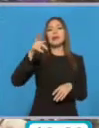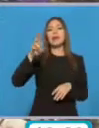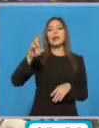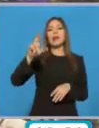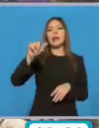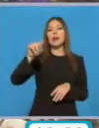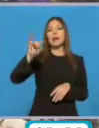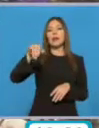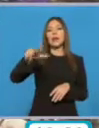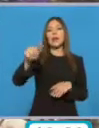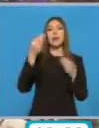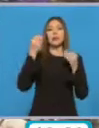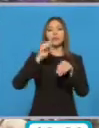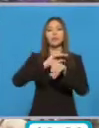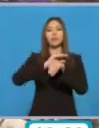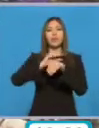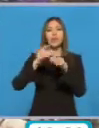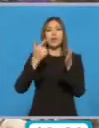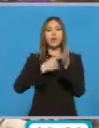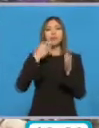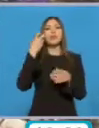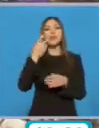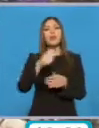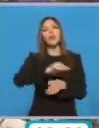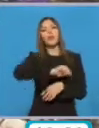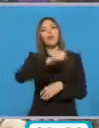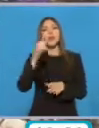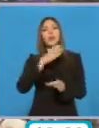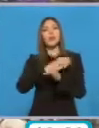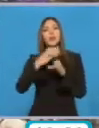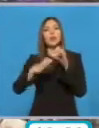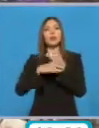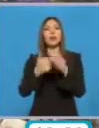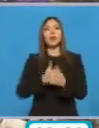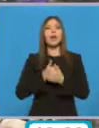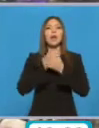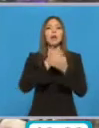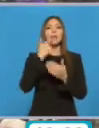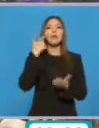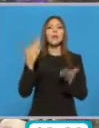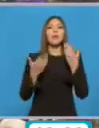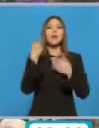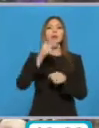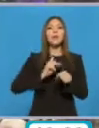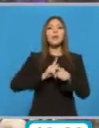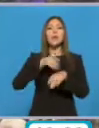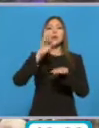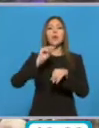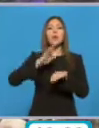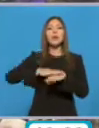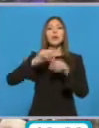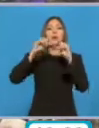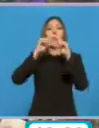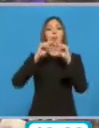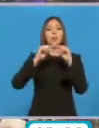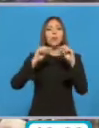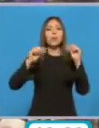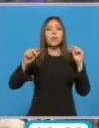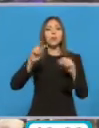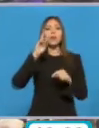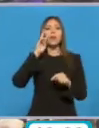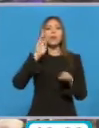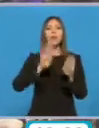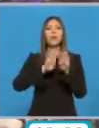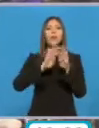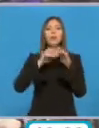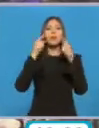bueno, tiene otro ingrediente que van a equilibrar que tu piel no se adelgace. Se van a ir desapareciendo esas secuelas de